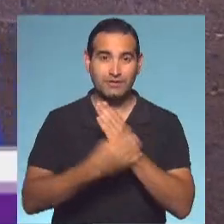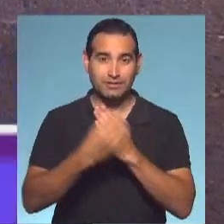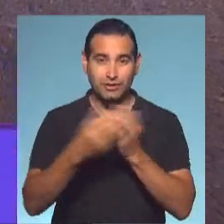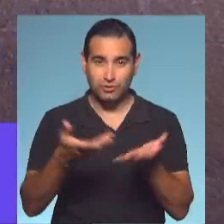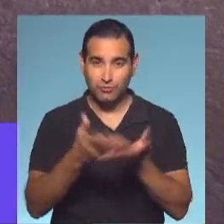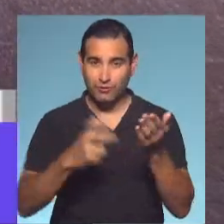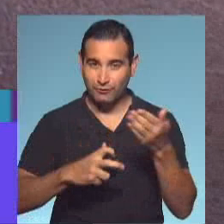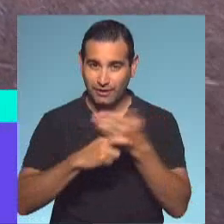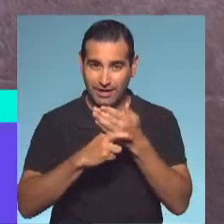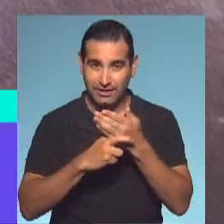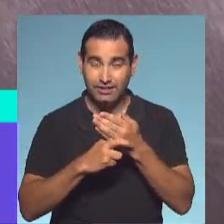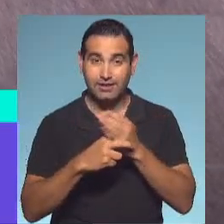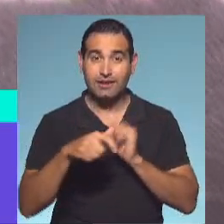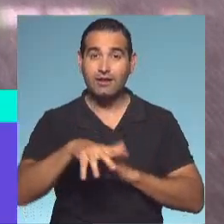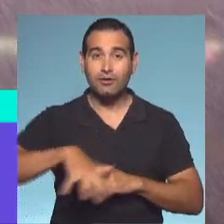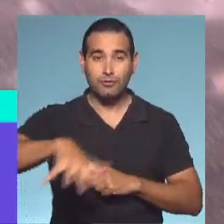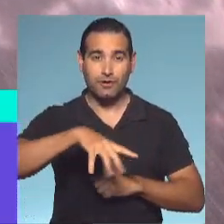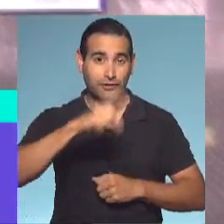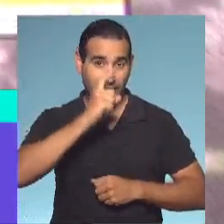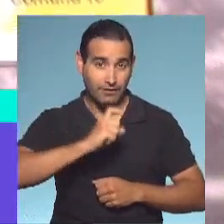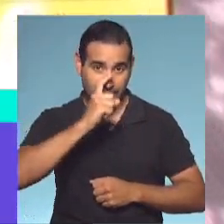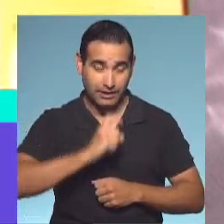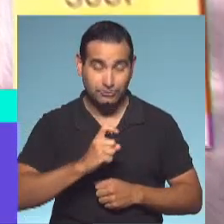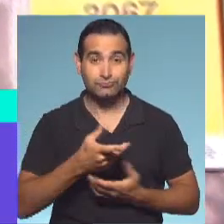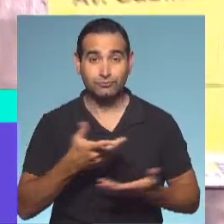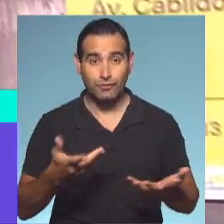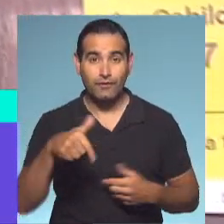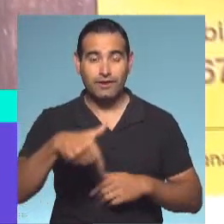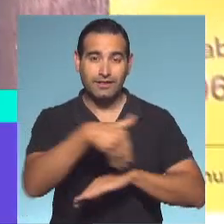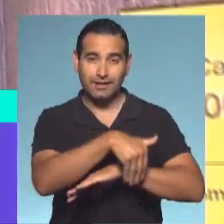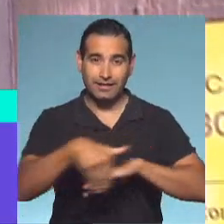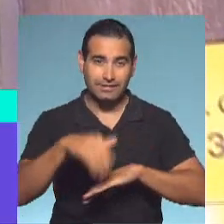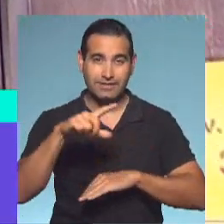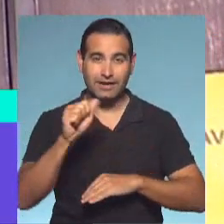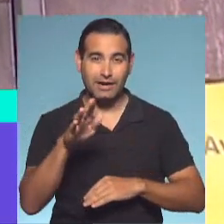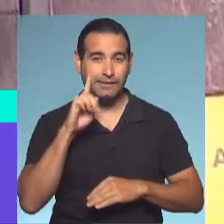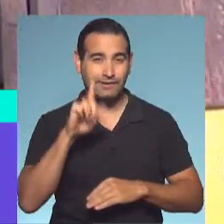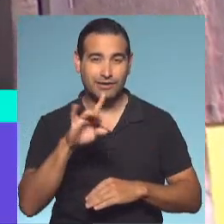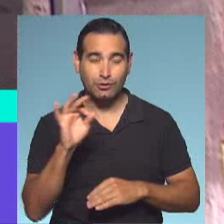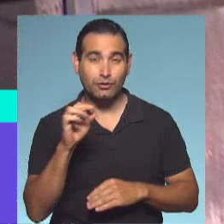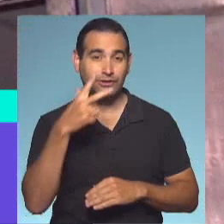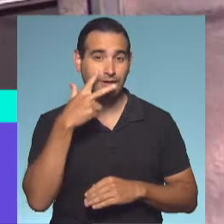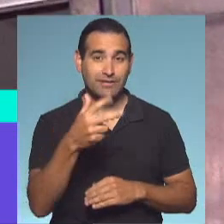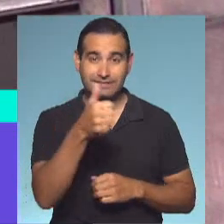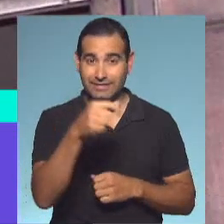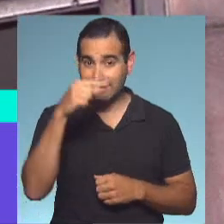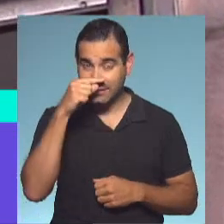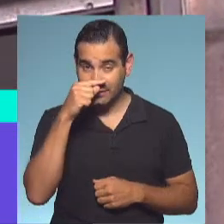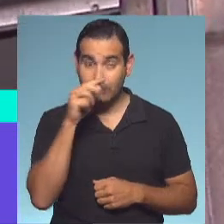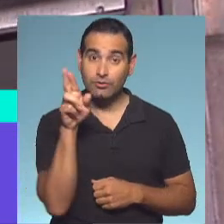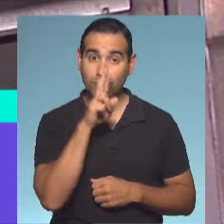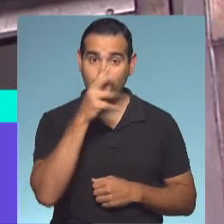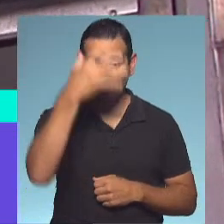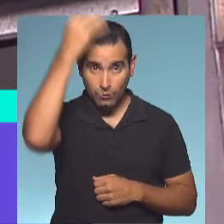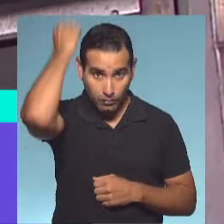Fiscal, aquí ubicados en el barrio de Belgrano, por supuesto, estamos en la calle, en la avenida Cabildo, el 3067, Luana Volnovich. Acaba